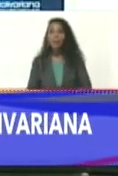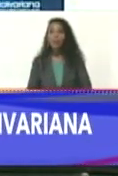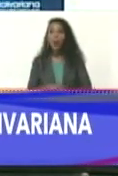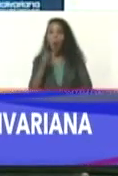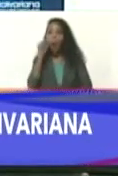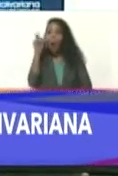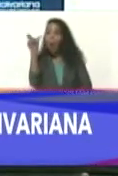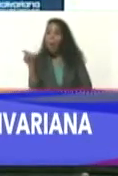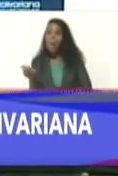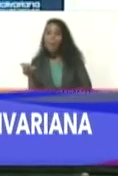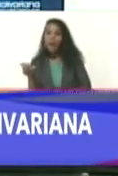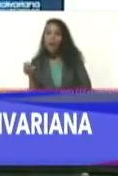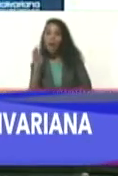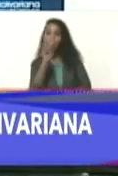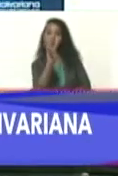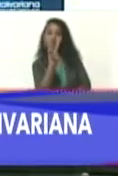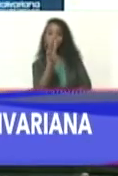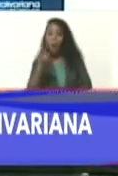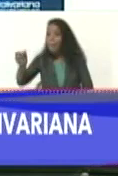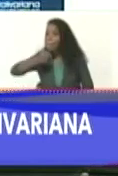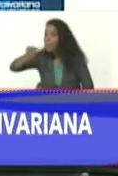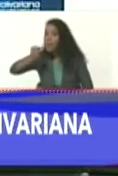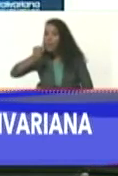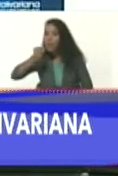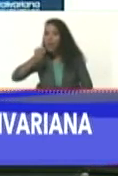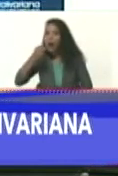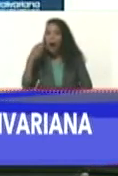Story están...